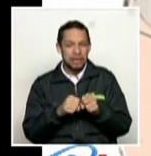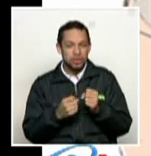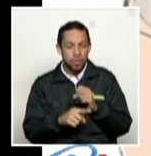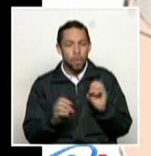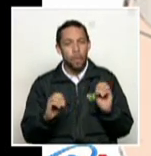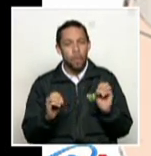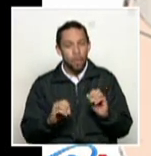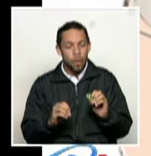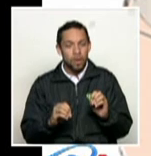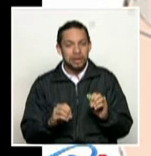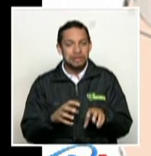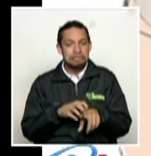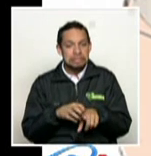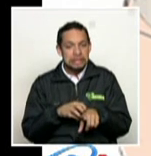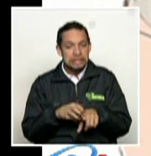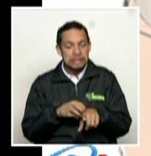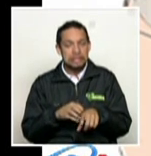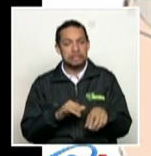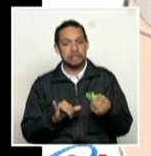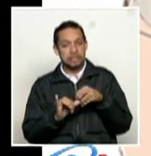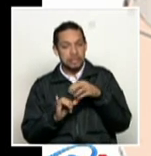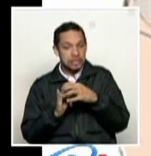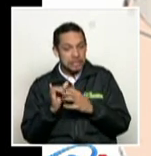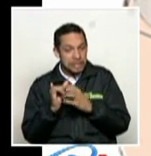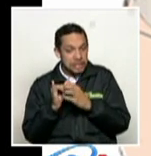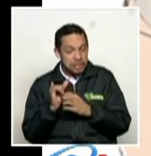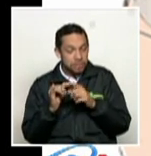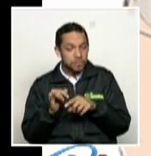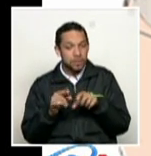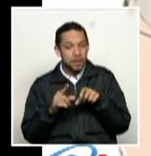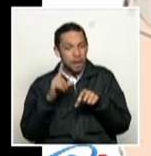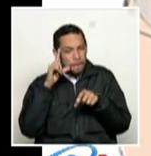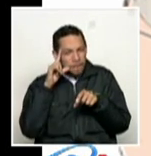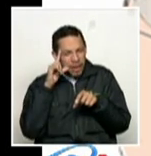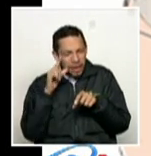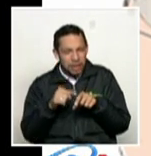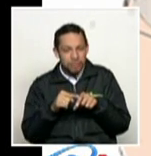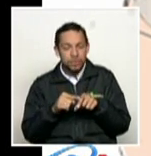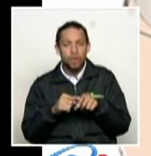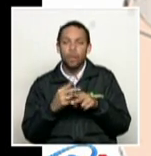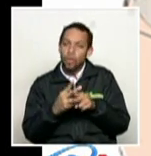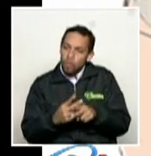ropas interiores y protectores que son dañinísimos para las mujeres.